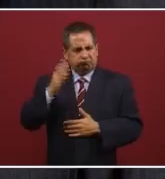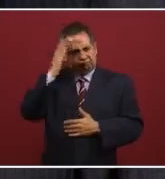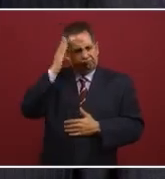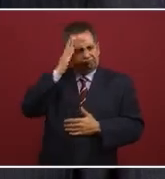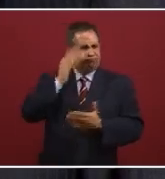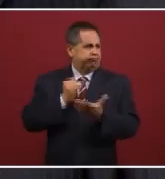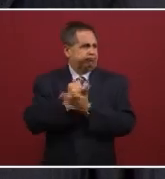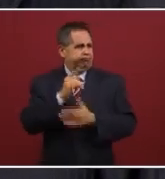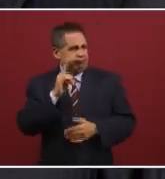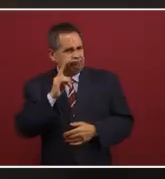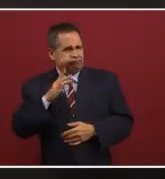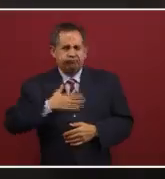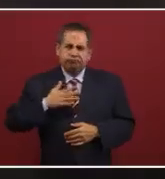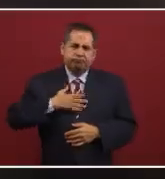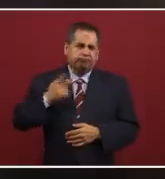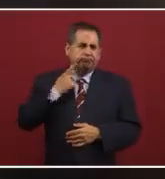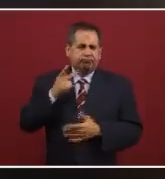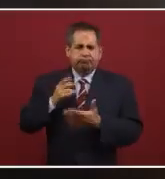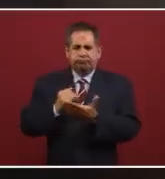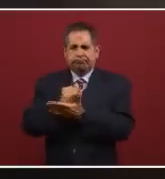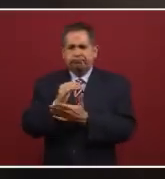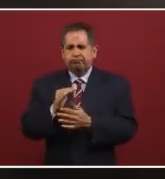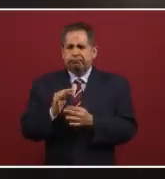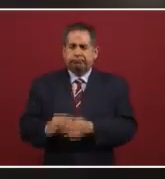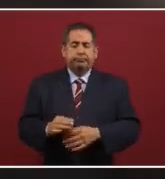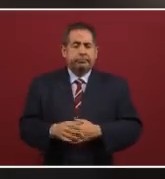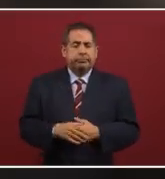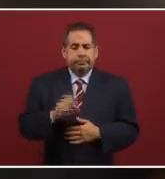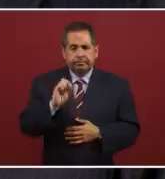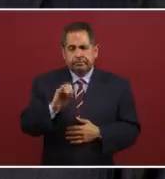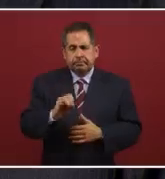nuestras políticas. Sí,